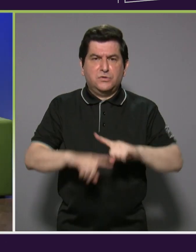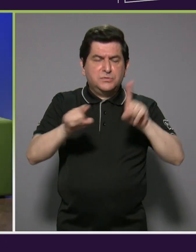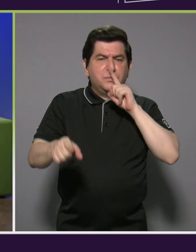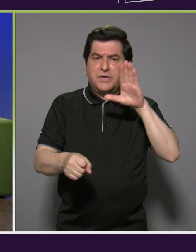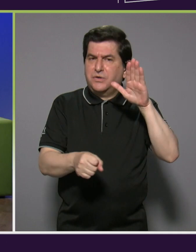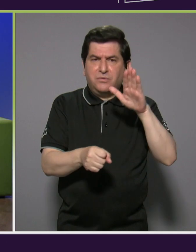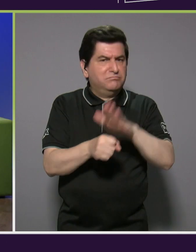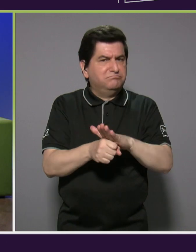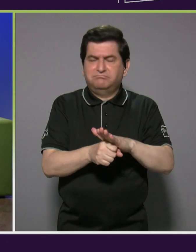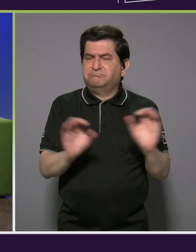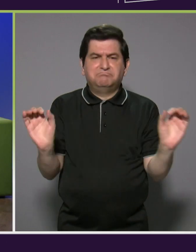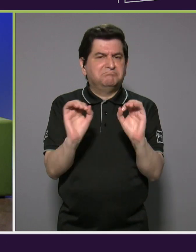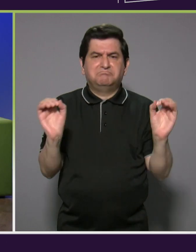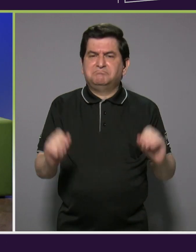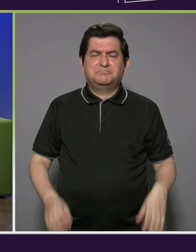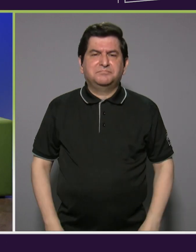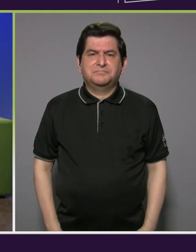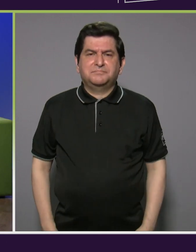legislación no se cumplen.